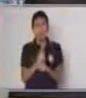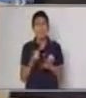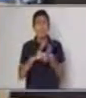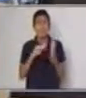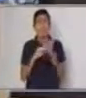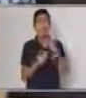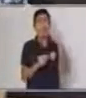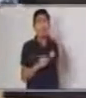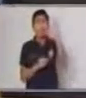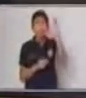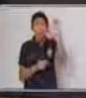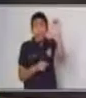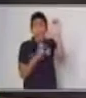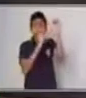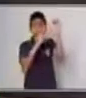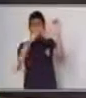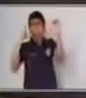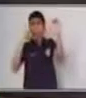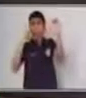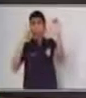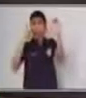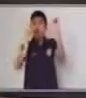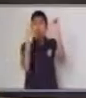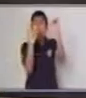desarmando el número más grande